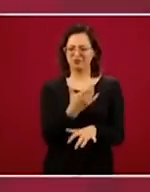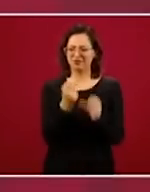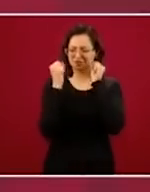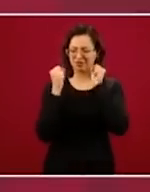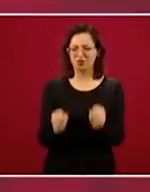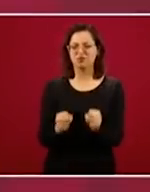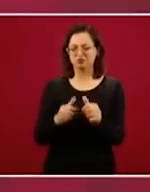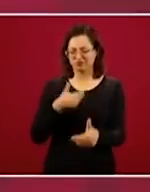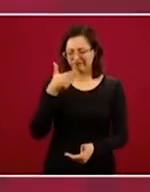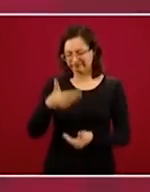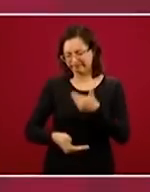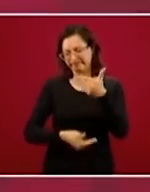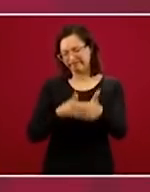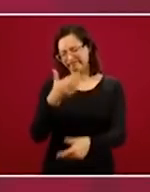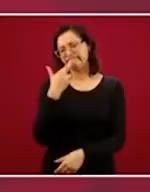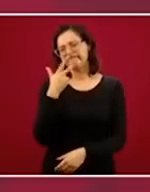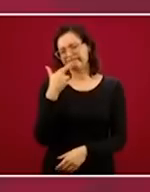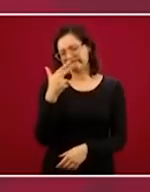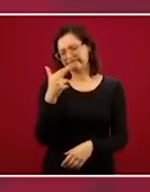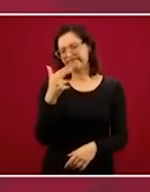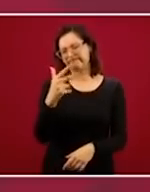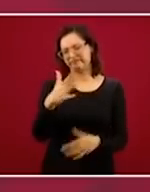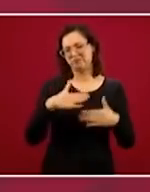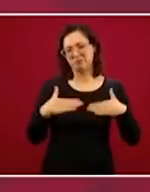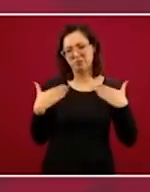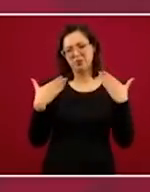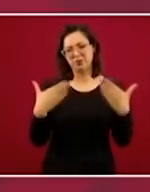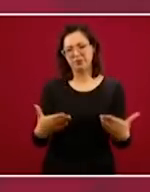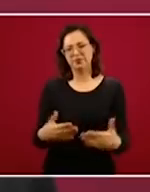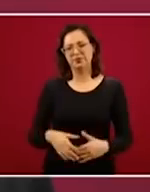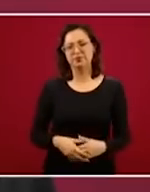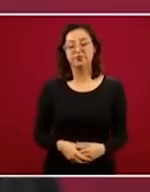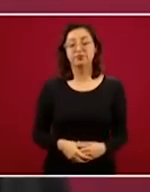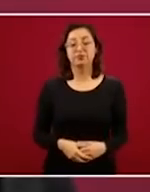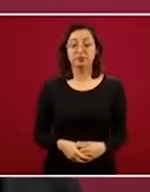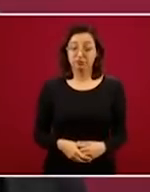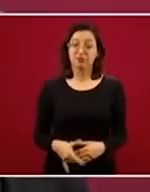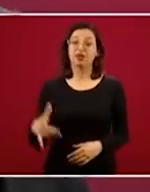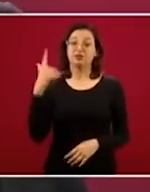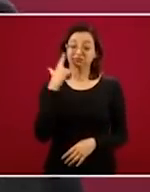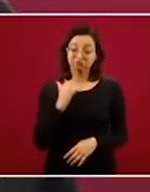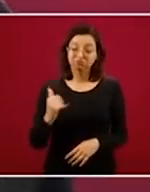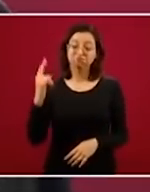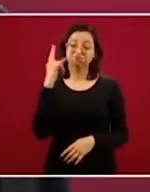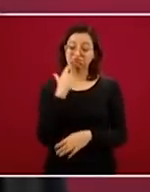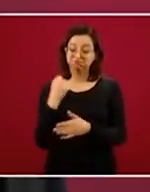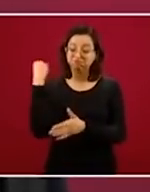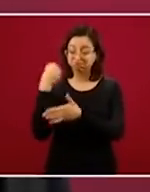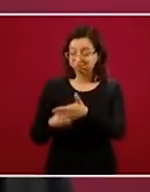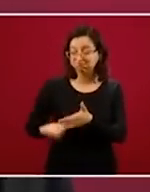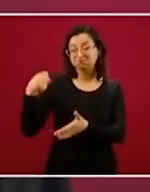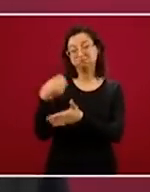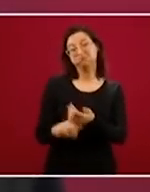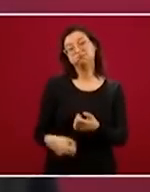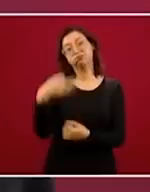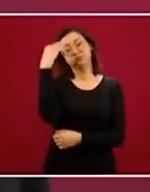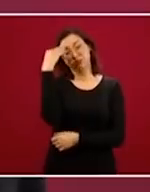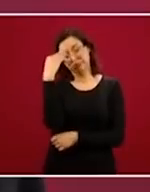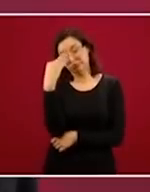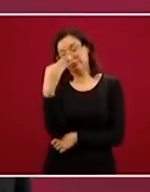cosas tienen que mejorar lleva trabajo lleva tiempo